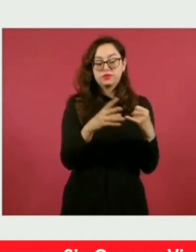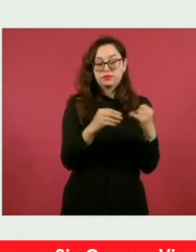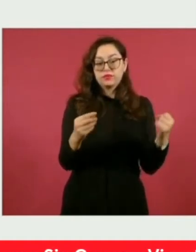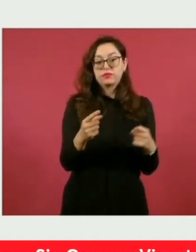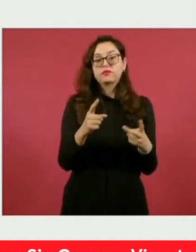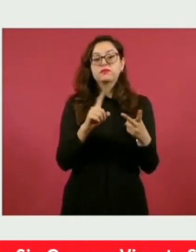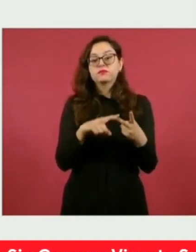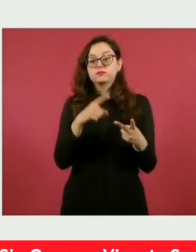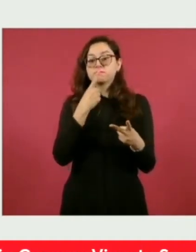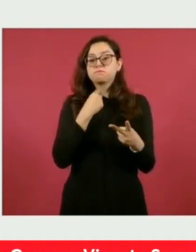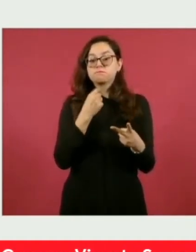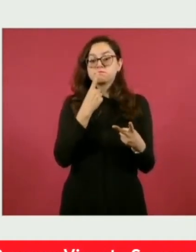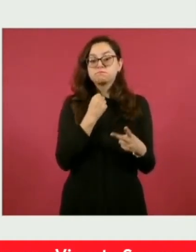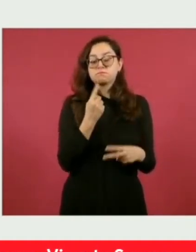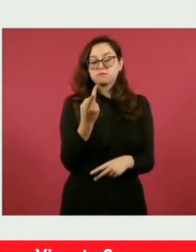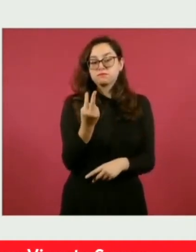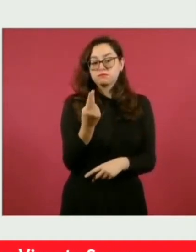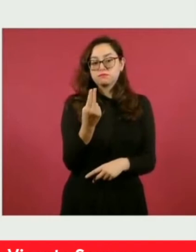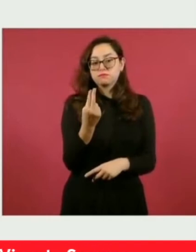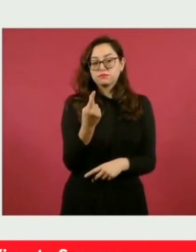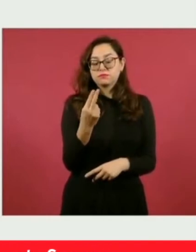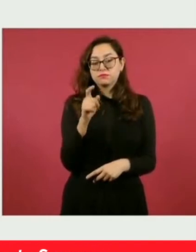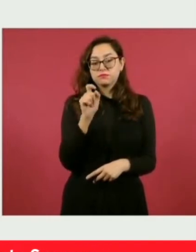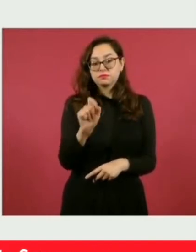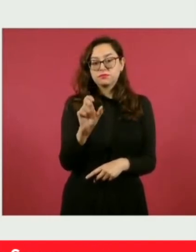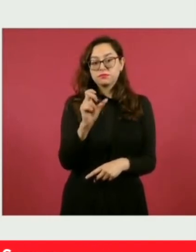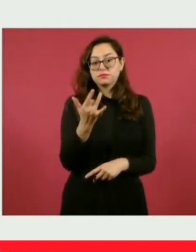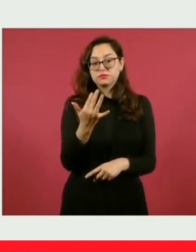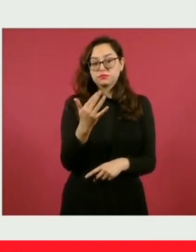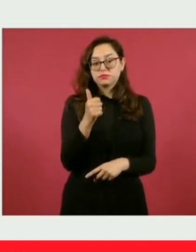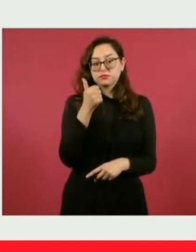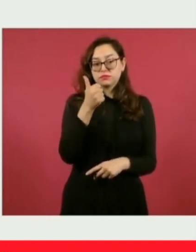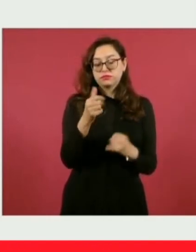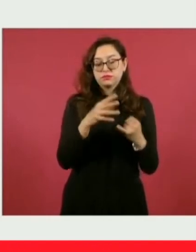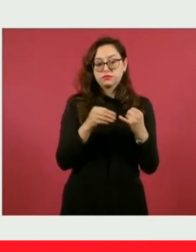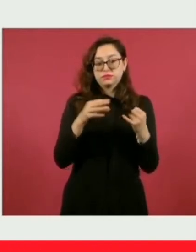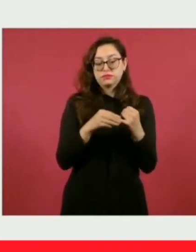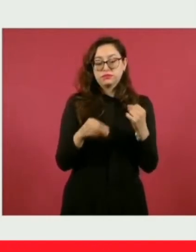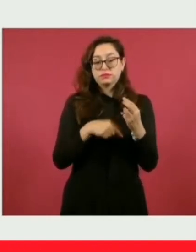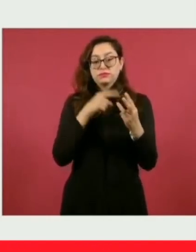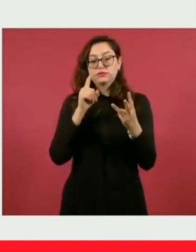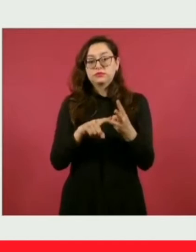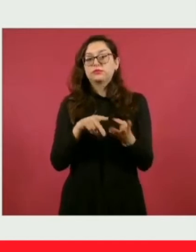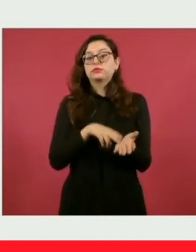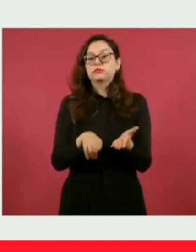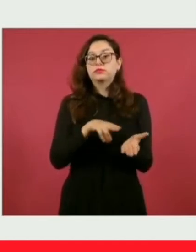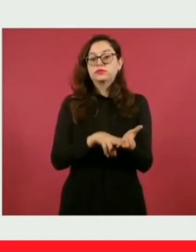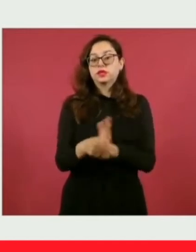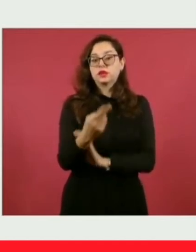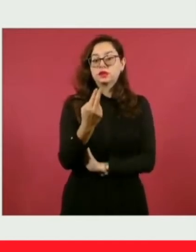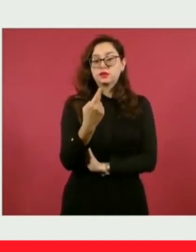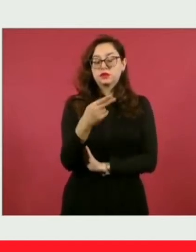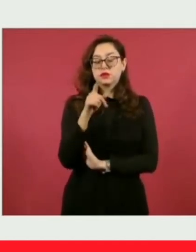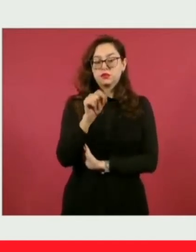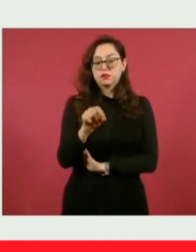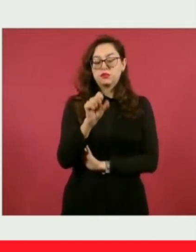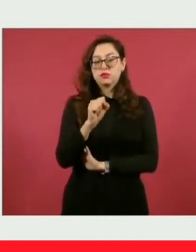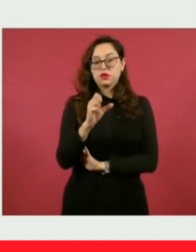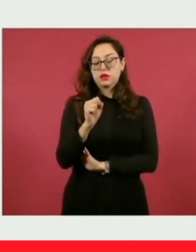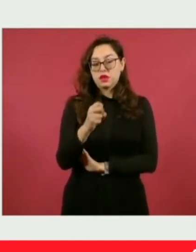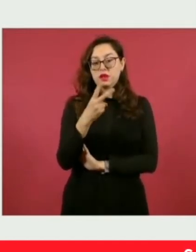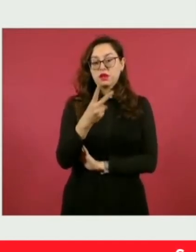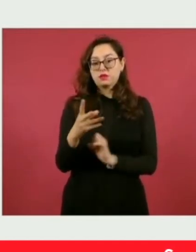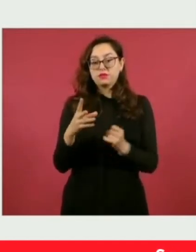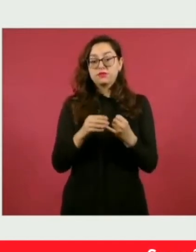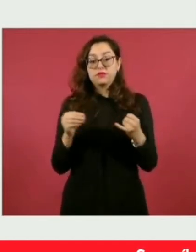gasolina premium, 25 pesos con 56 centavos y el diésel en 25 pesos con 62 centavos.